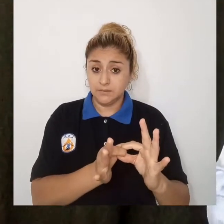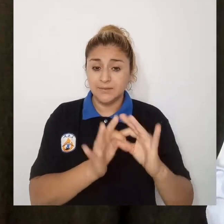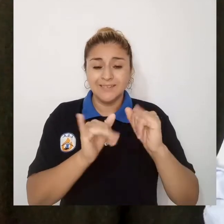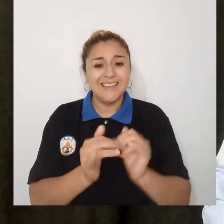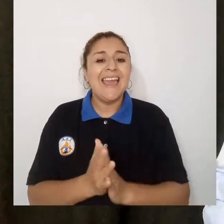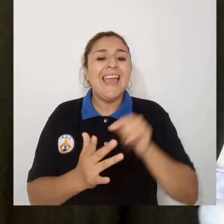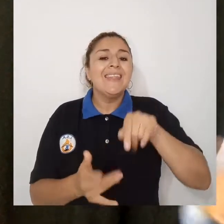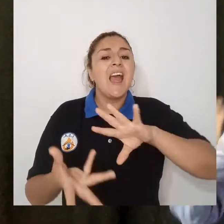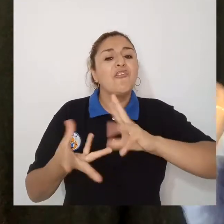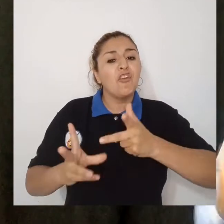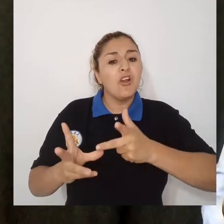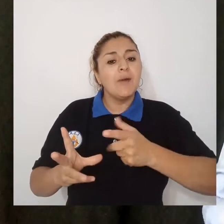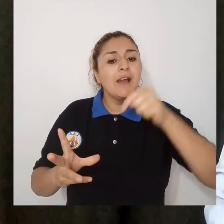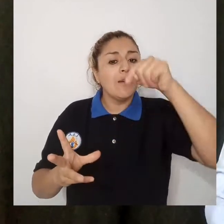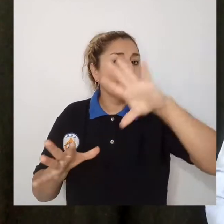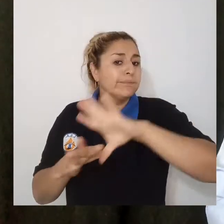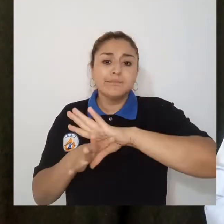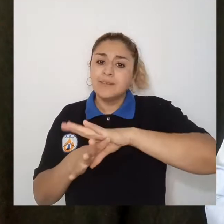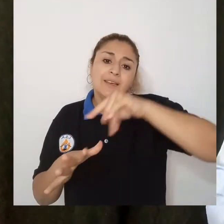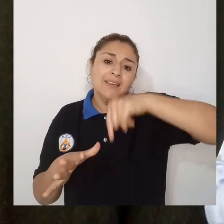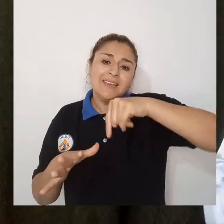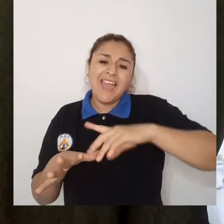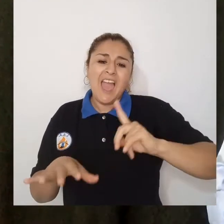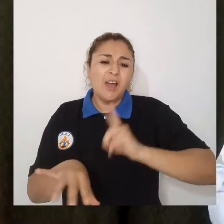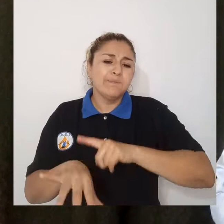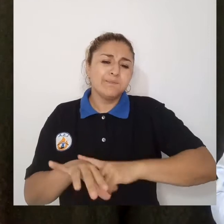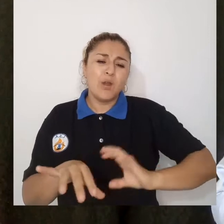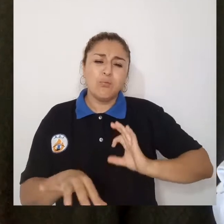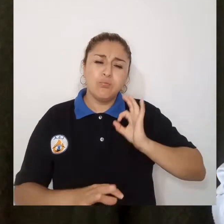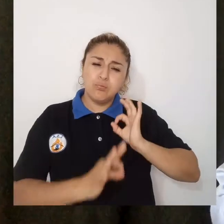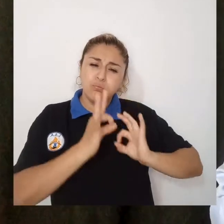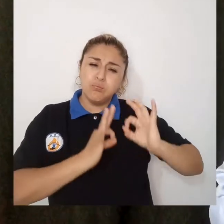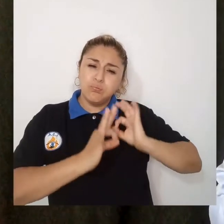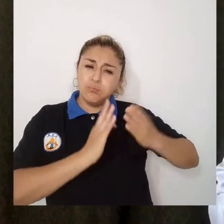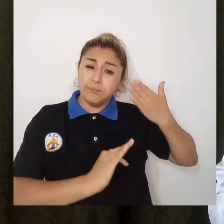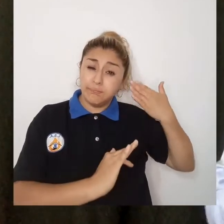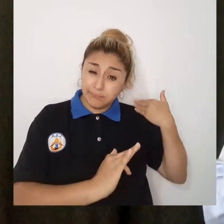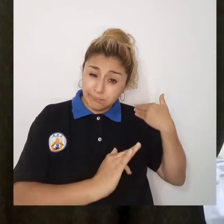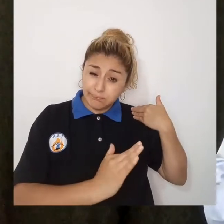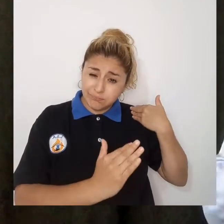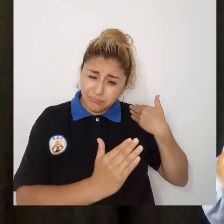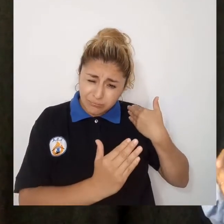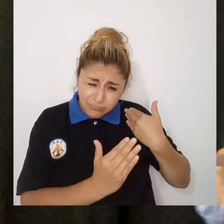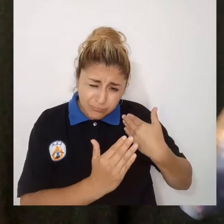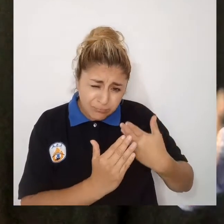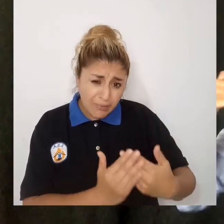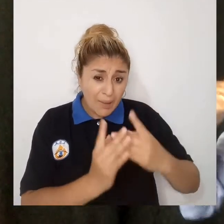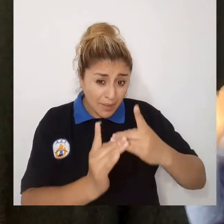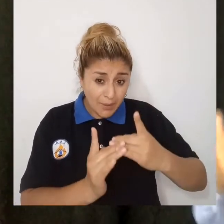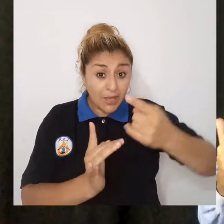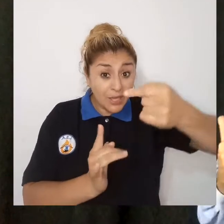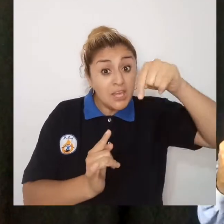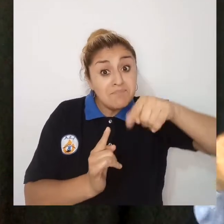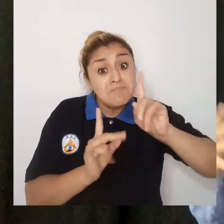a principios de siglo y que ahora nos caracteriza o debería caracterizar nos luego leemos lo que estaban